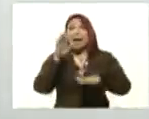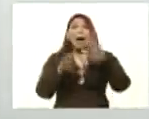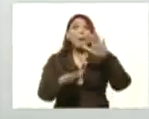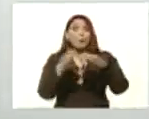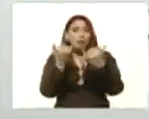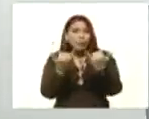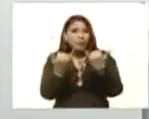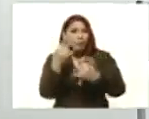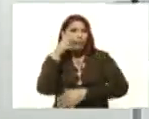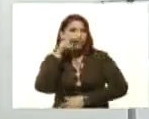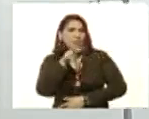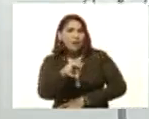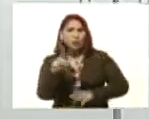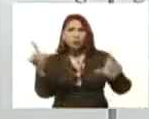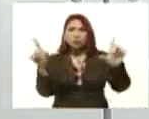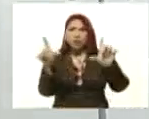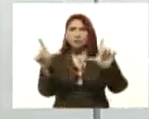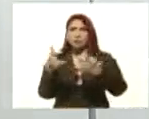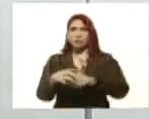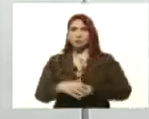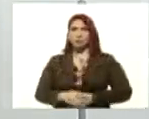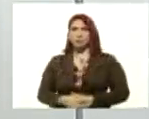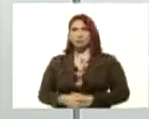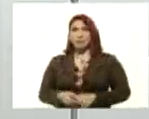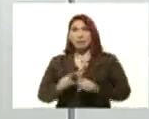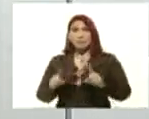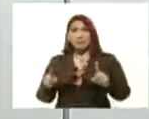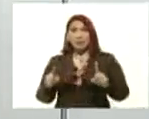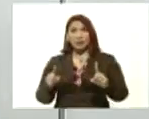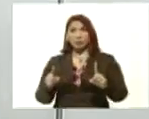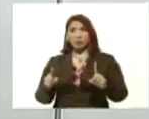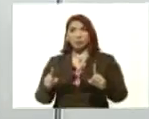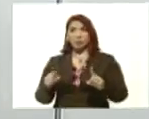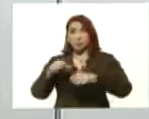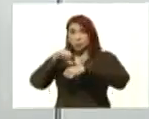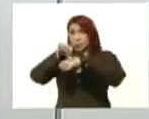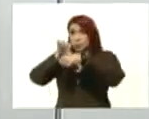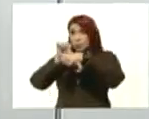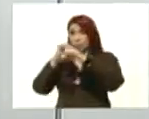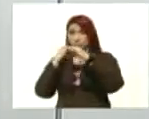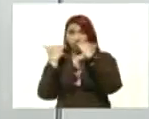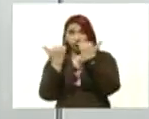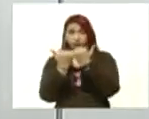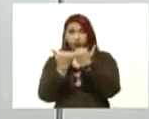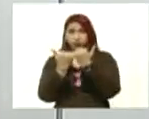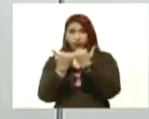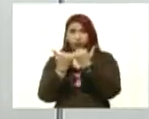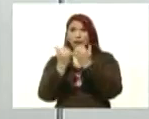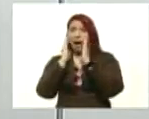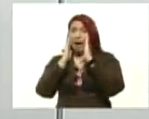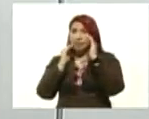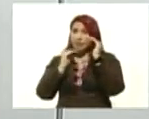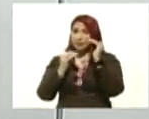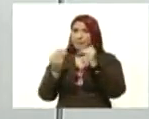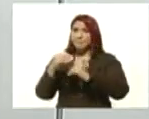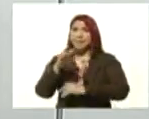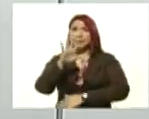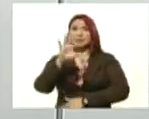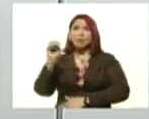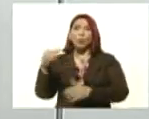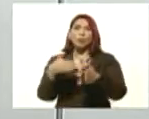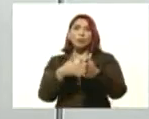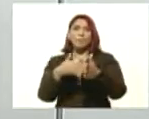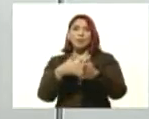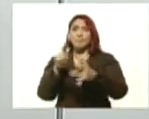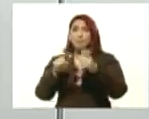ahora por televisión. Pero esto es un equipo, esto es un quirófano, presidente, que va a atender. Aquí hay más de 50.000